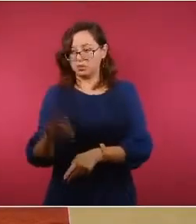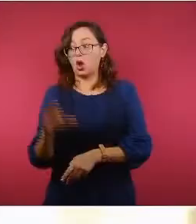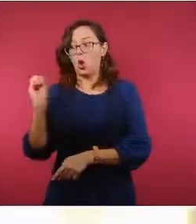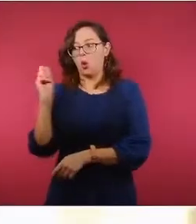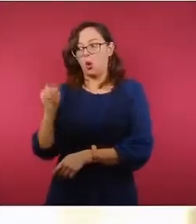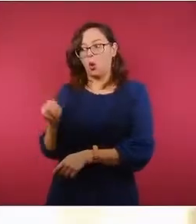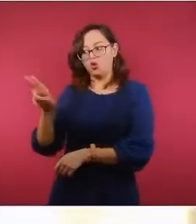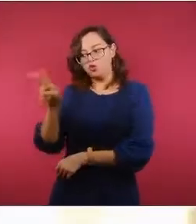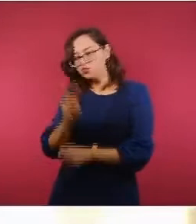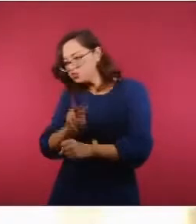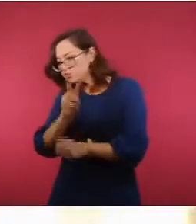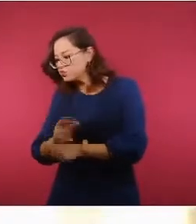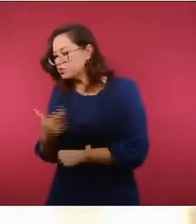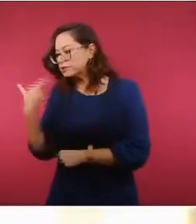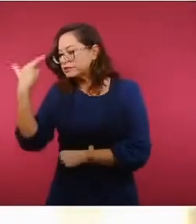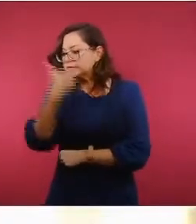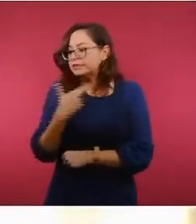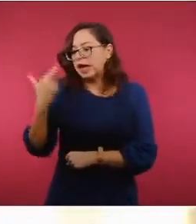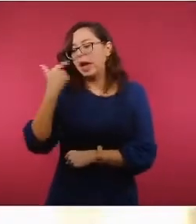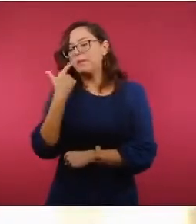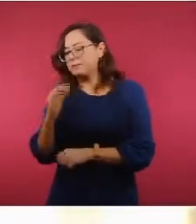caso del segundo,